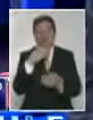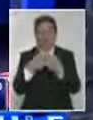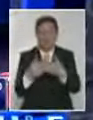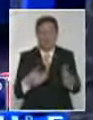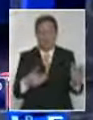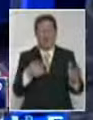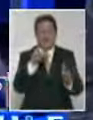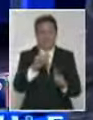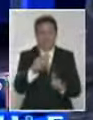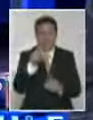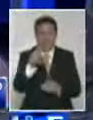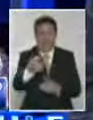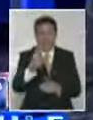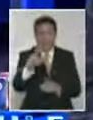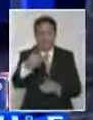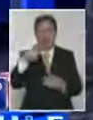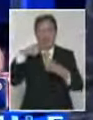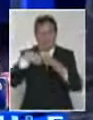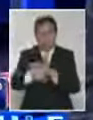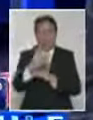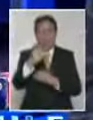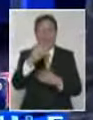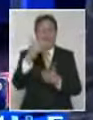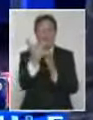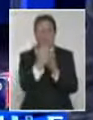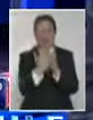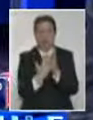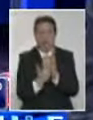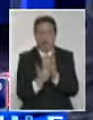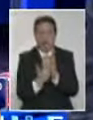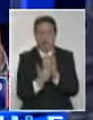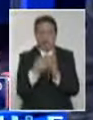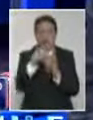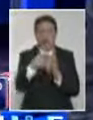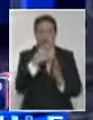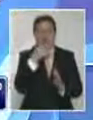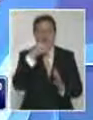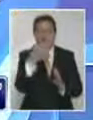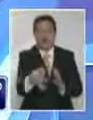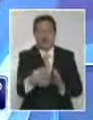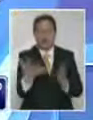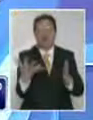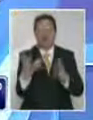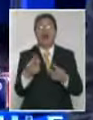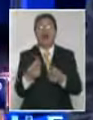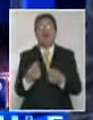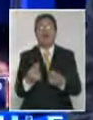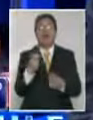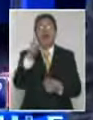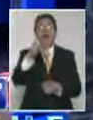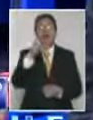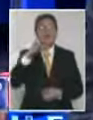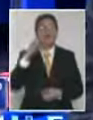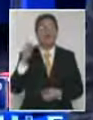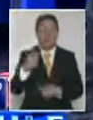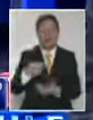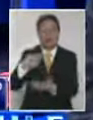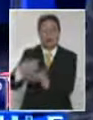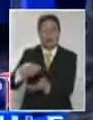fue precisamente porque se emitió un programa en que se decía cuáles eran las platas de la CIA para el